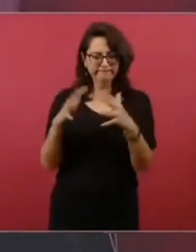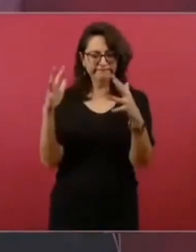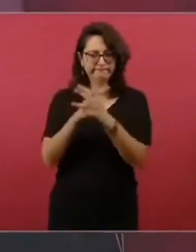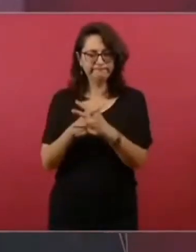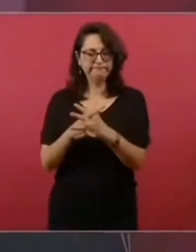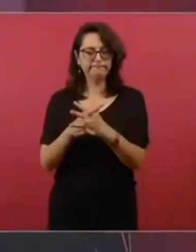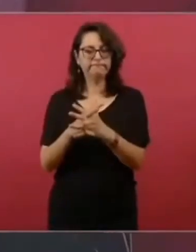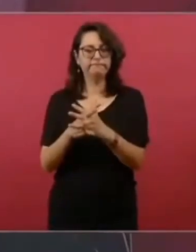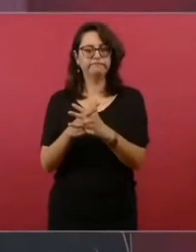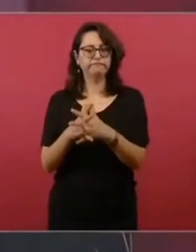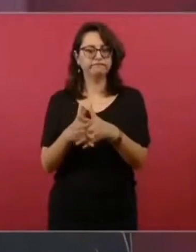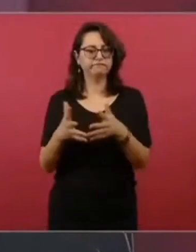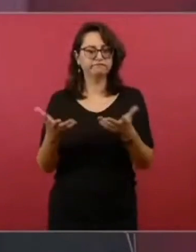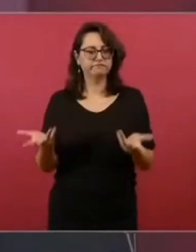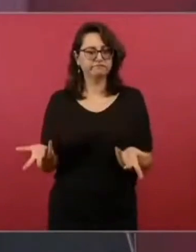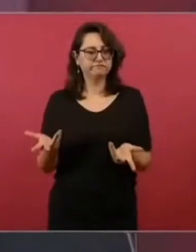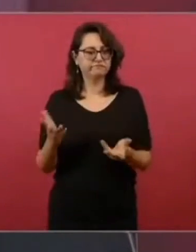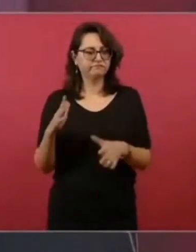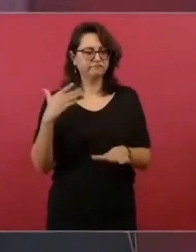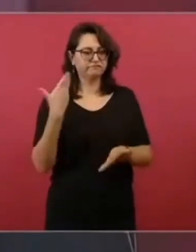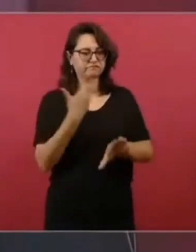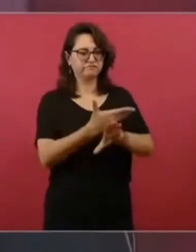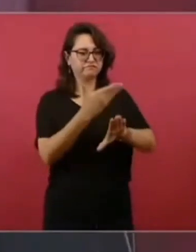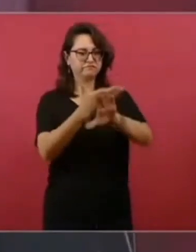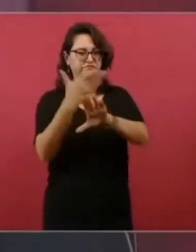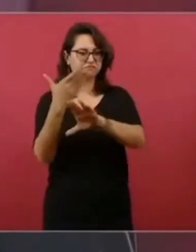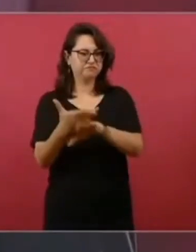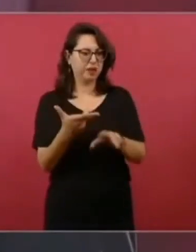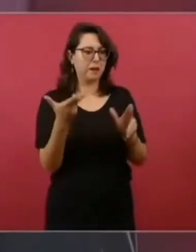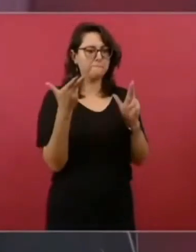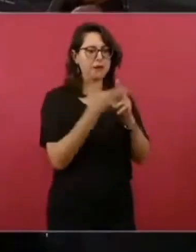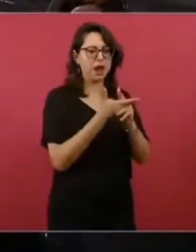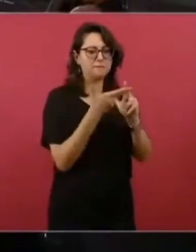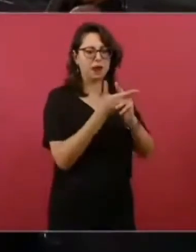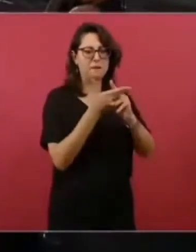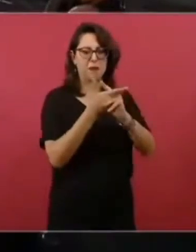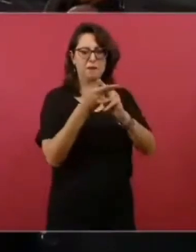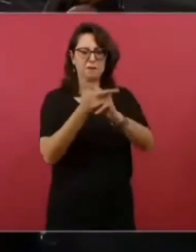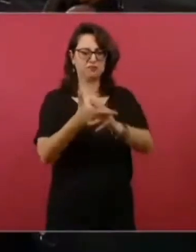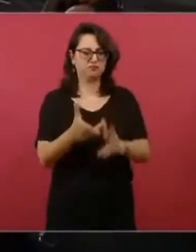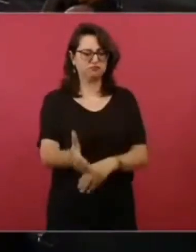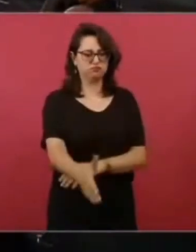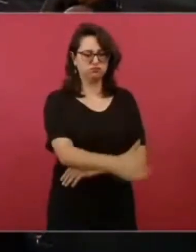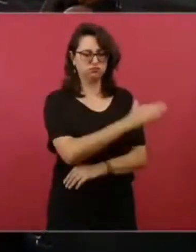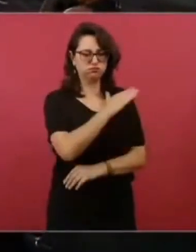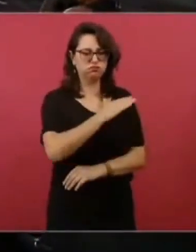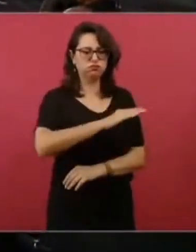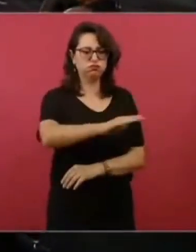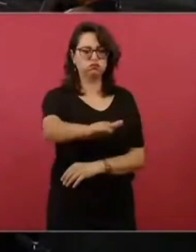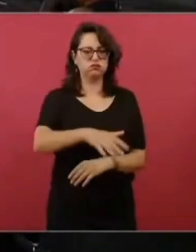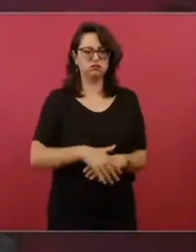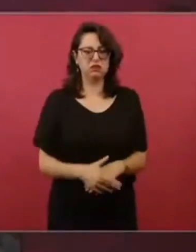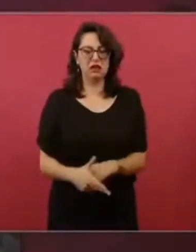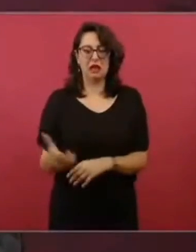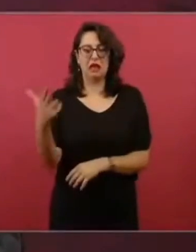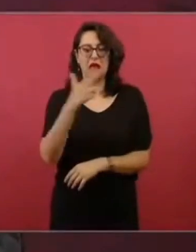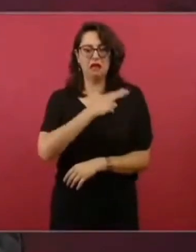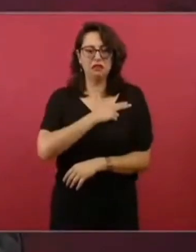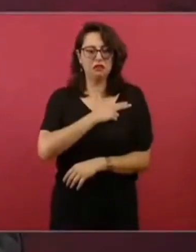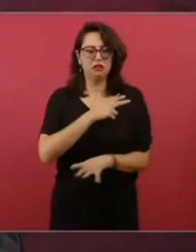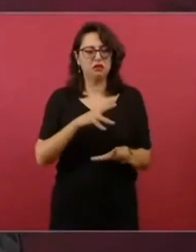fuerzas públicas contra delincuentes, eran más los muertos que los heridos y los